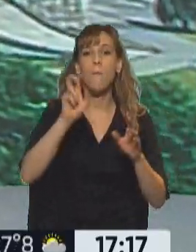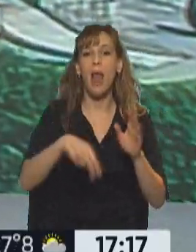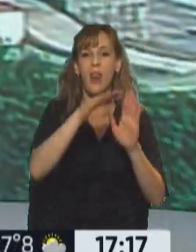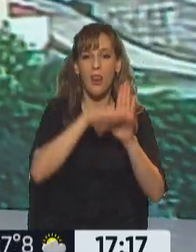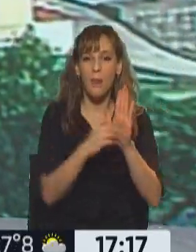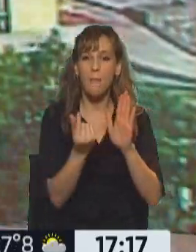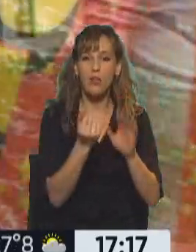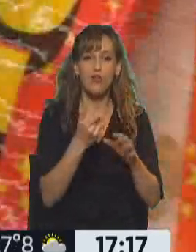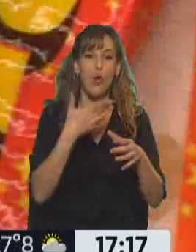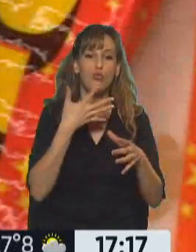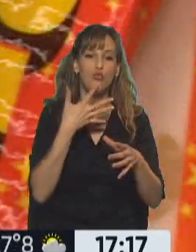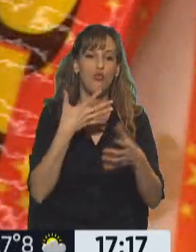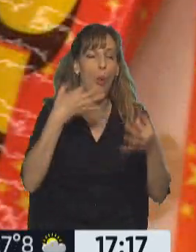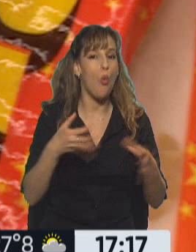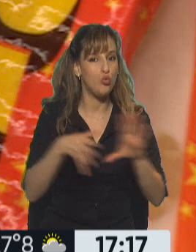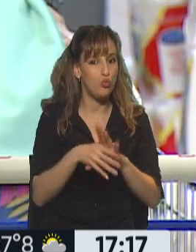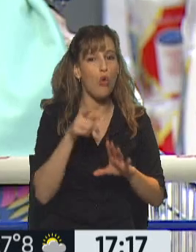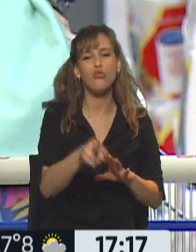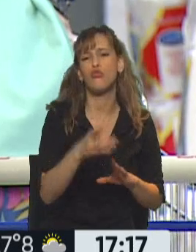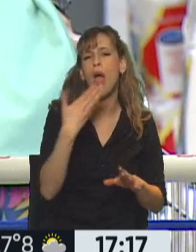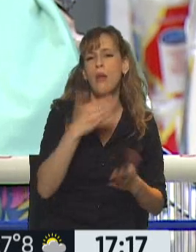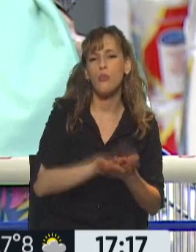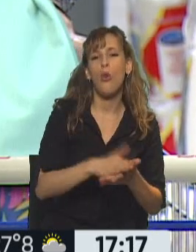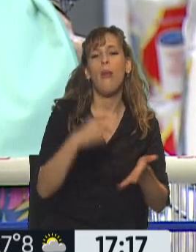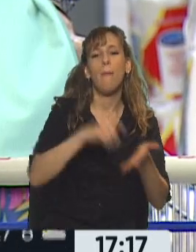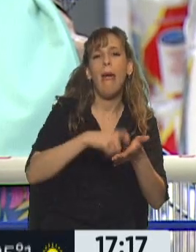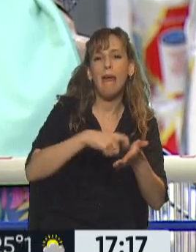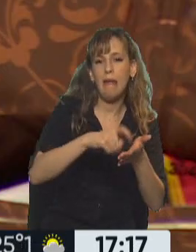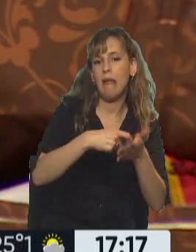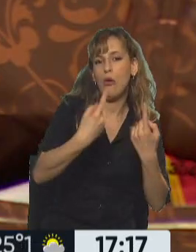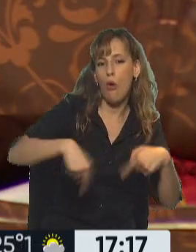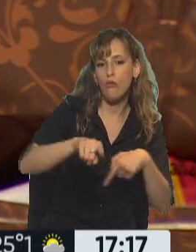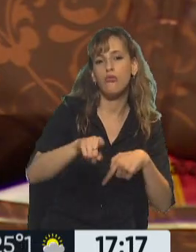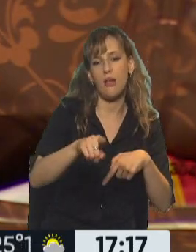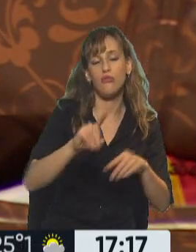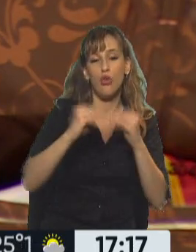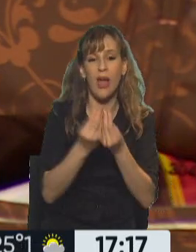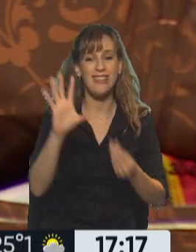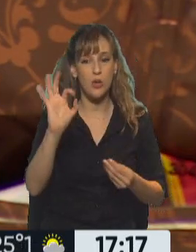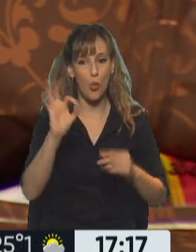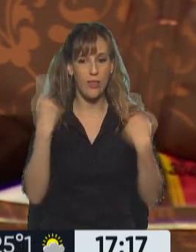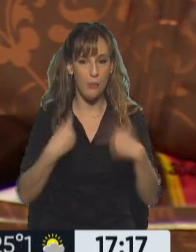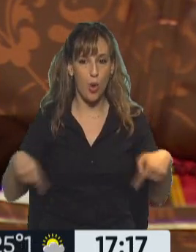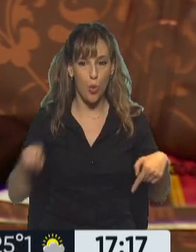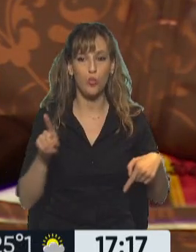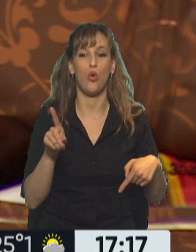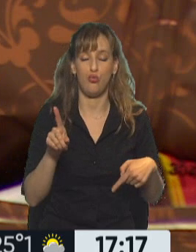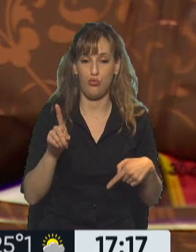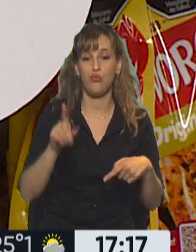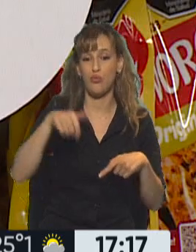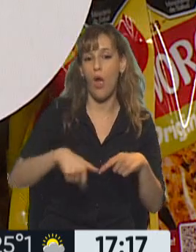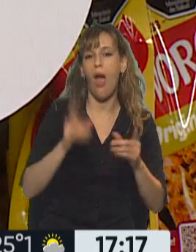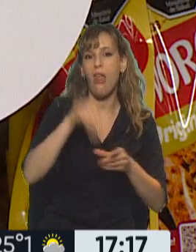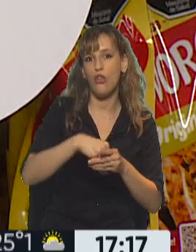de garrapiñada, de pan dulce, de sidra, de champán. Son en total casi 50 productos que incluye a partir de hoy el programa